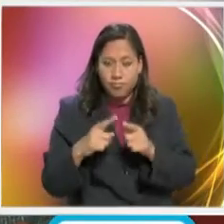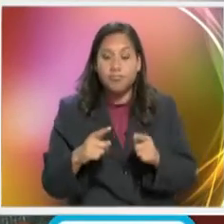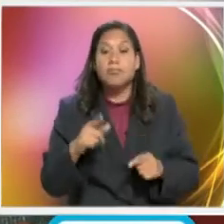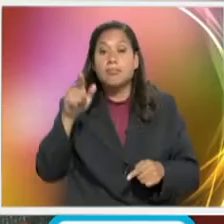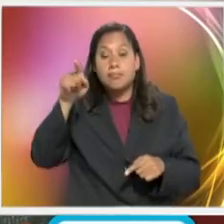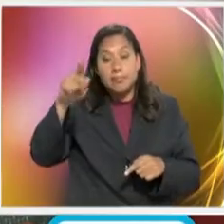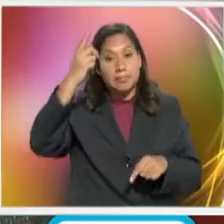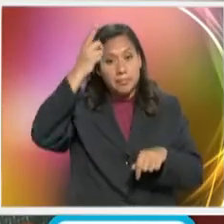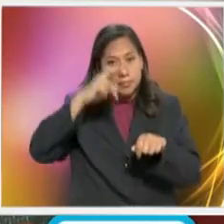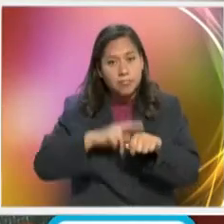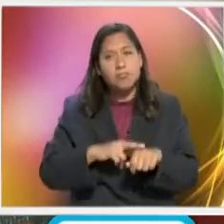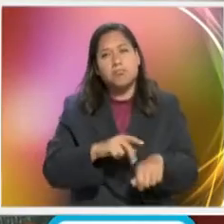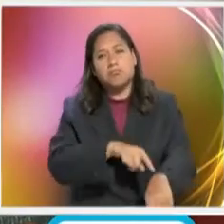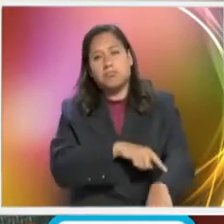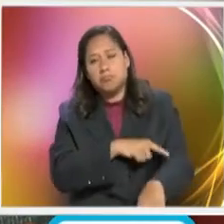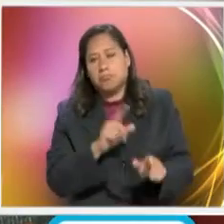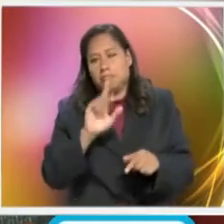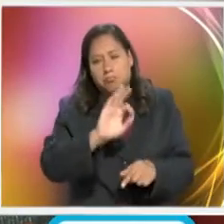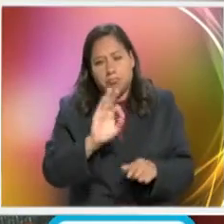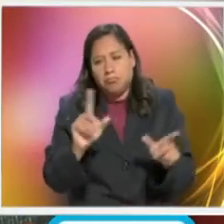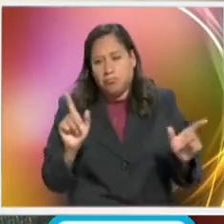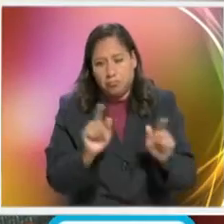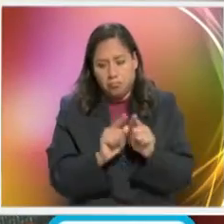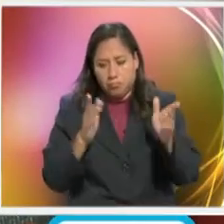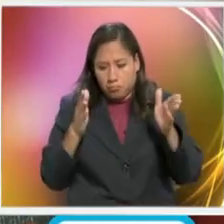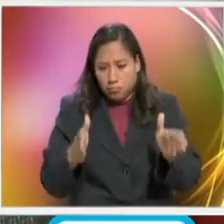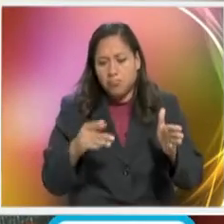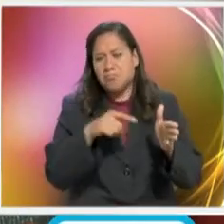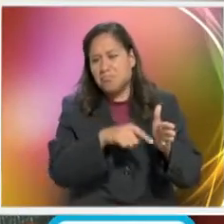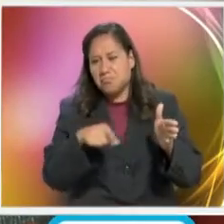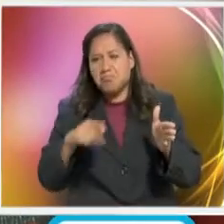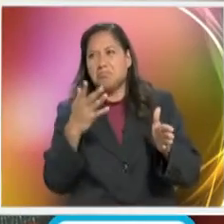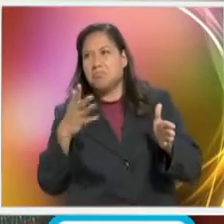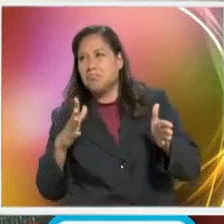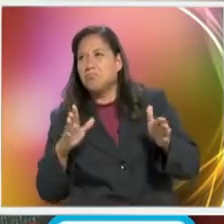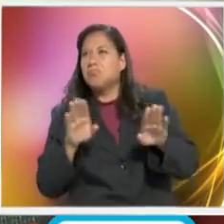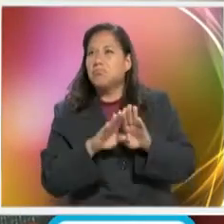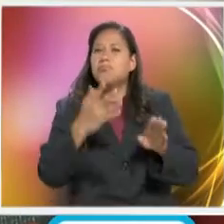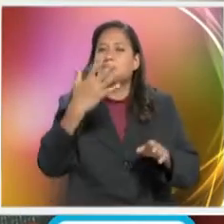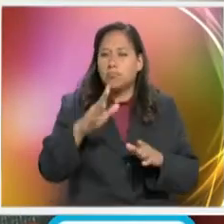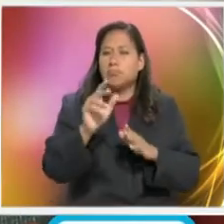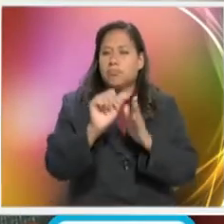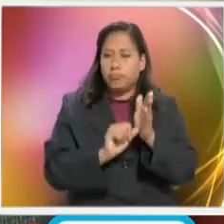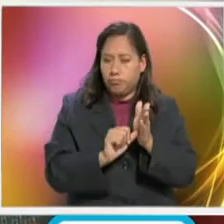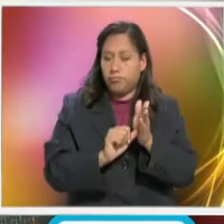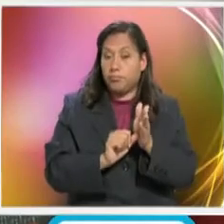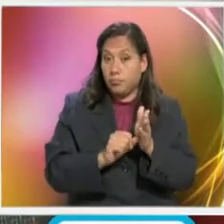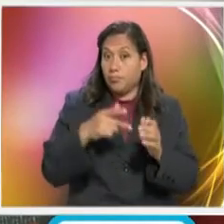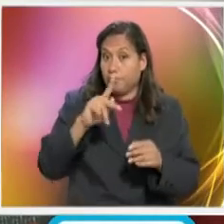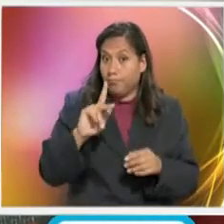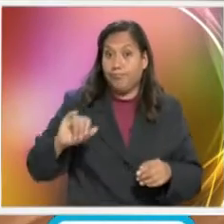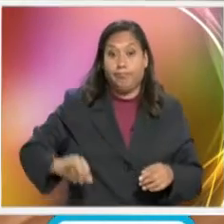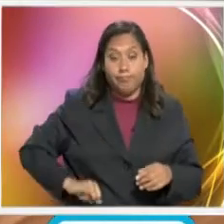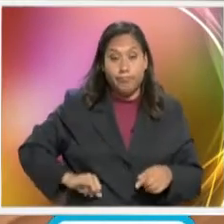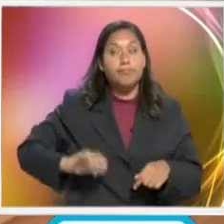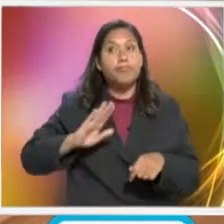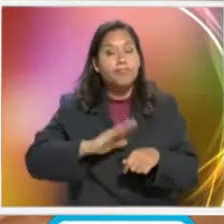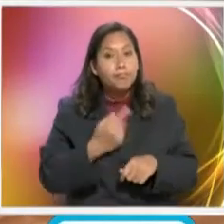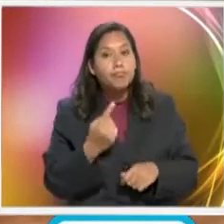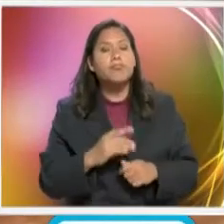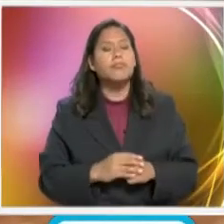director durante un corto periodo, su gestión duró aproximadamente 10 meses, pero es muy interesante